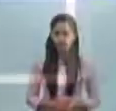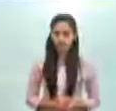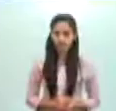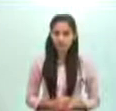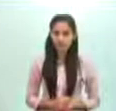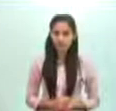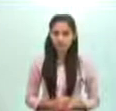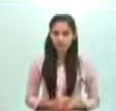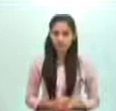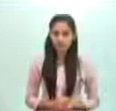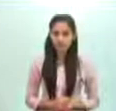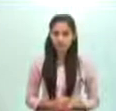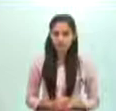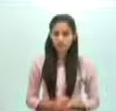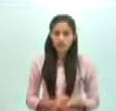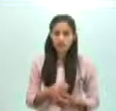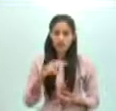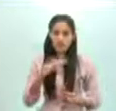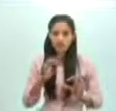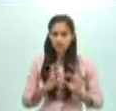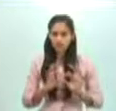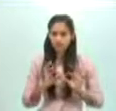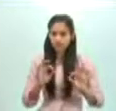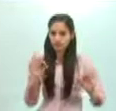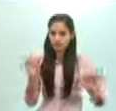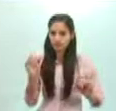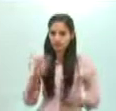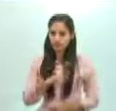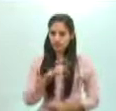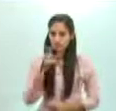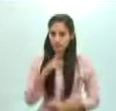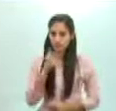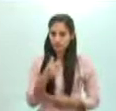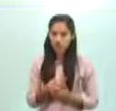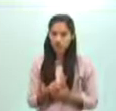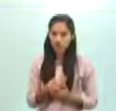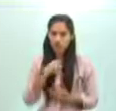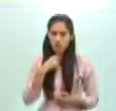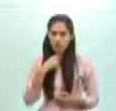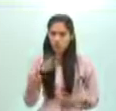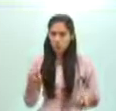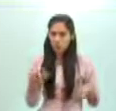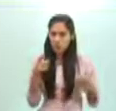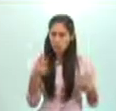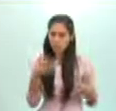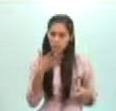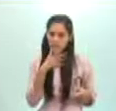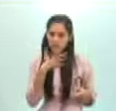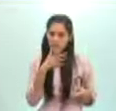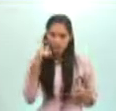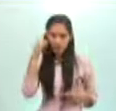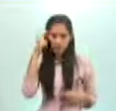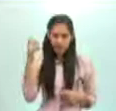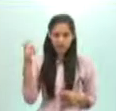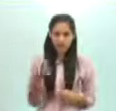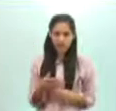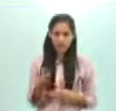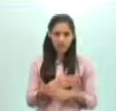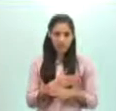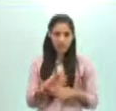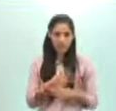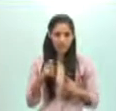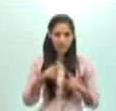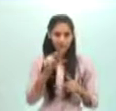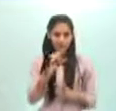caracterizó por el refinamiento en el lenguaje, la musicalidad y la imaginación, la diversidad de